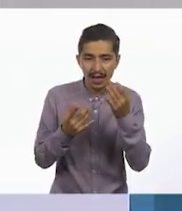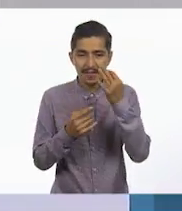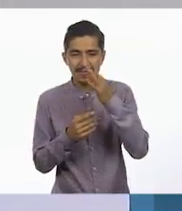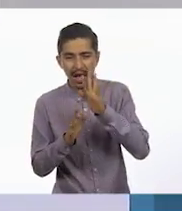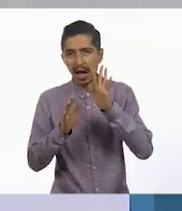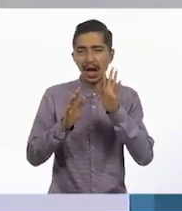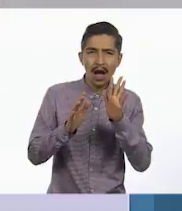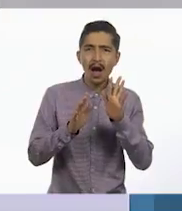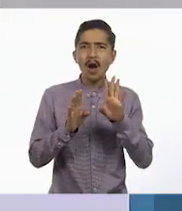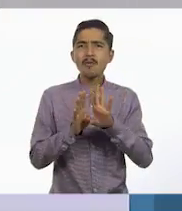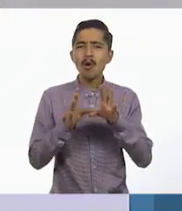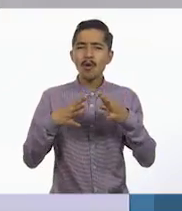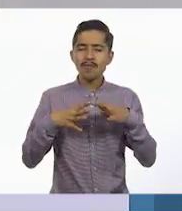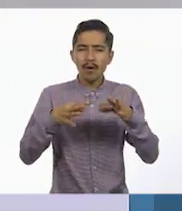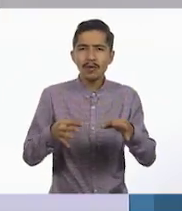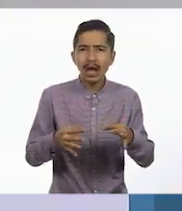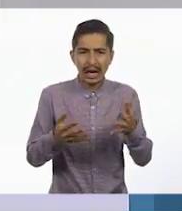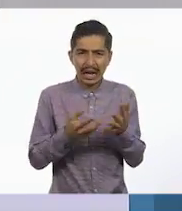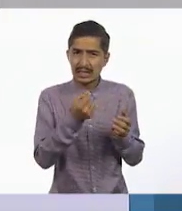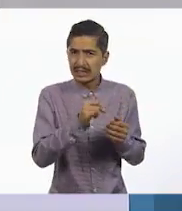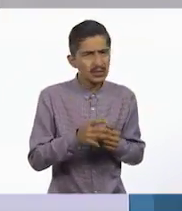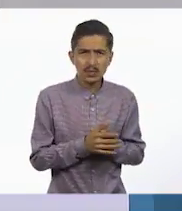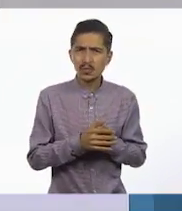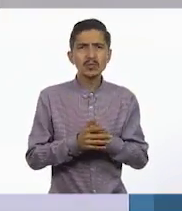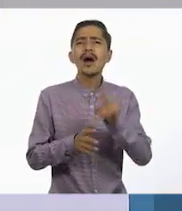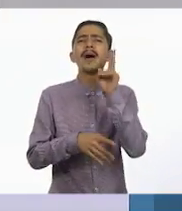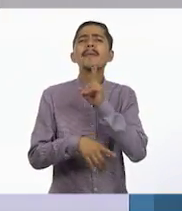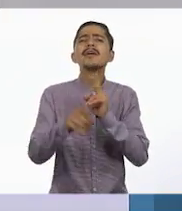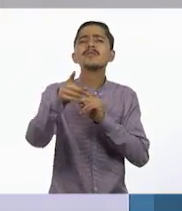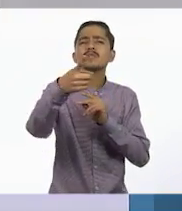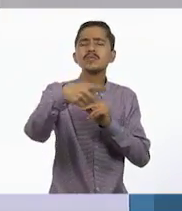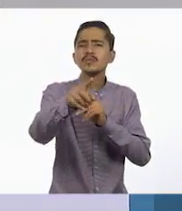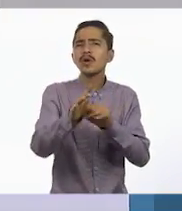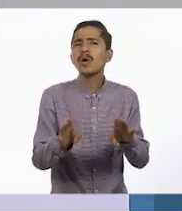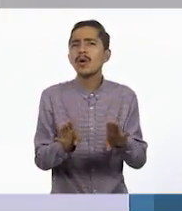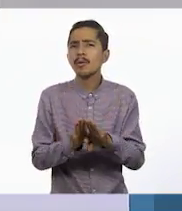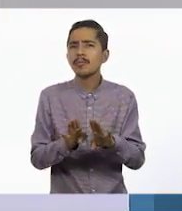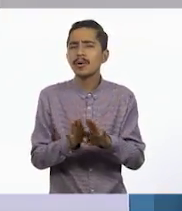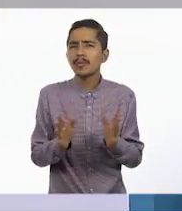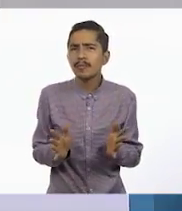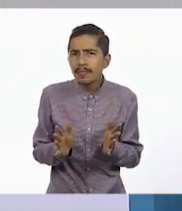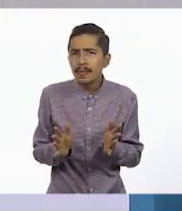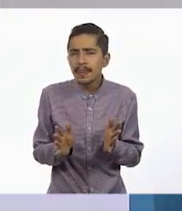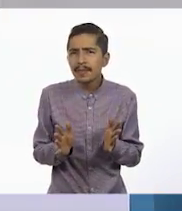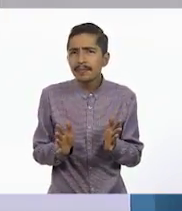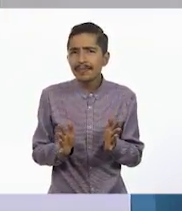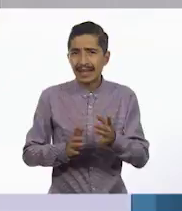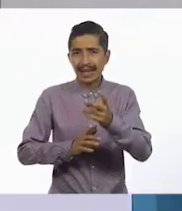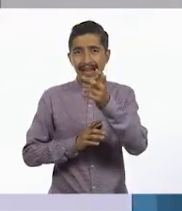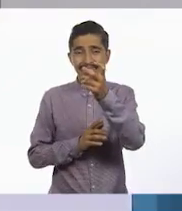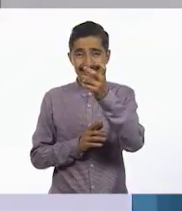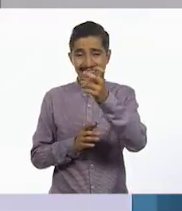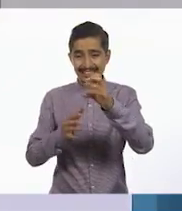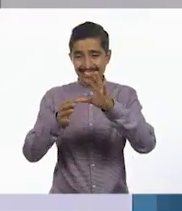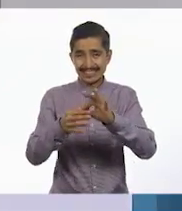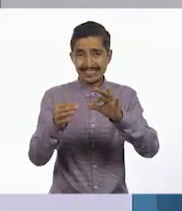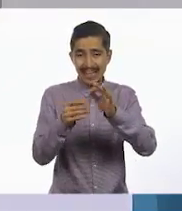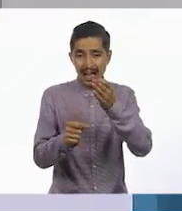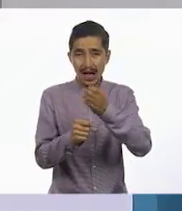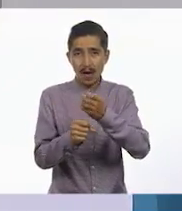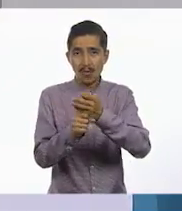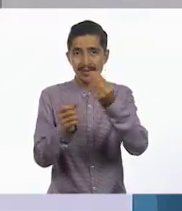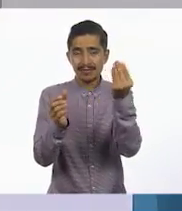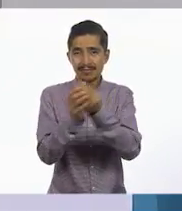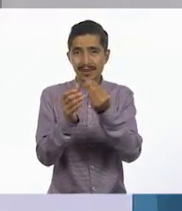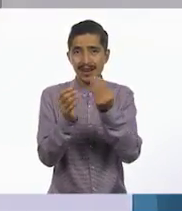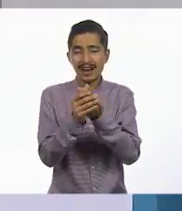habíamos visto que no surgen así. A ver, ustedes estudiantes en casa, les adelanto que esto es justo algo de lo que vamos a platicar en nuestra